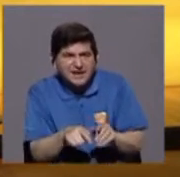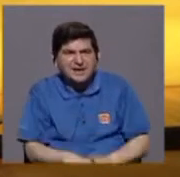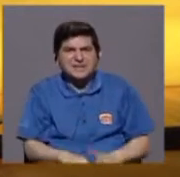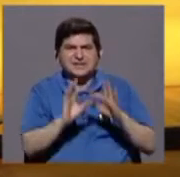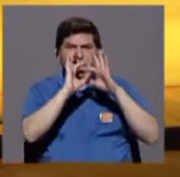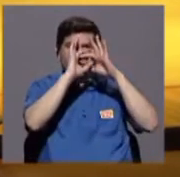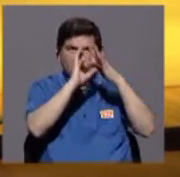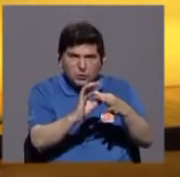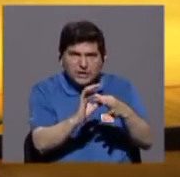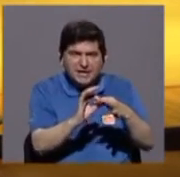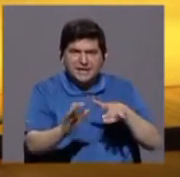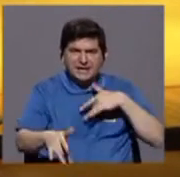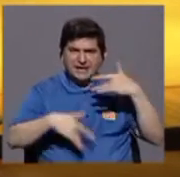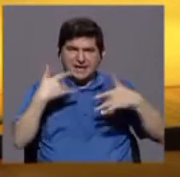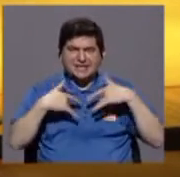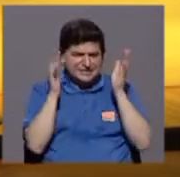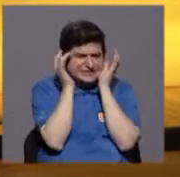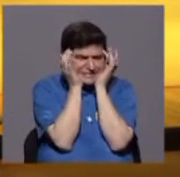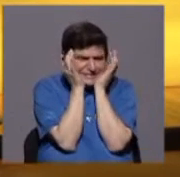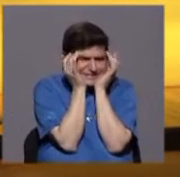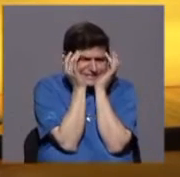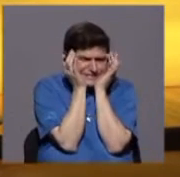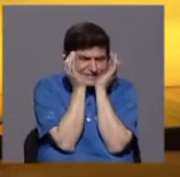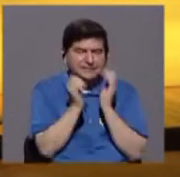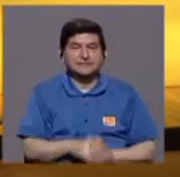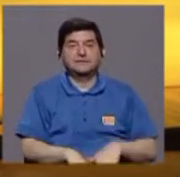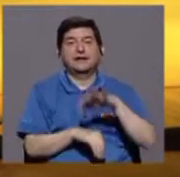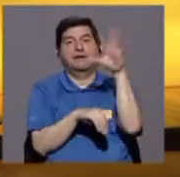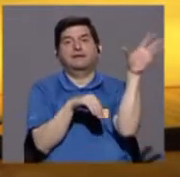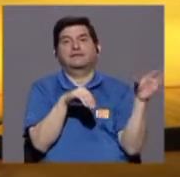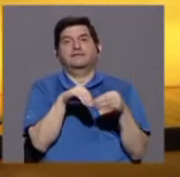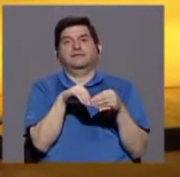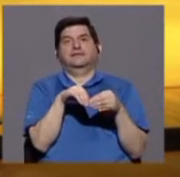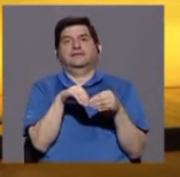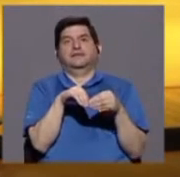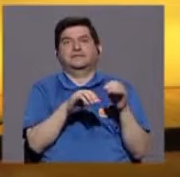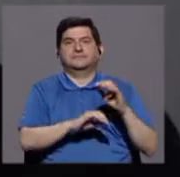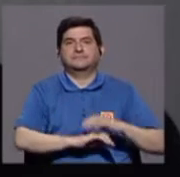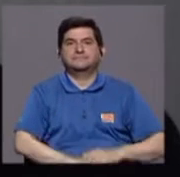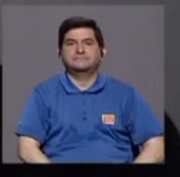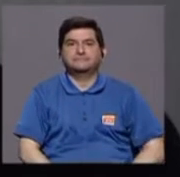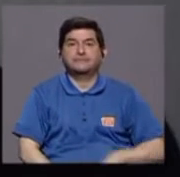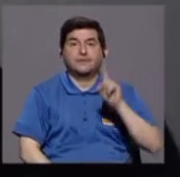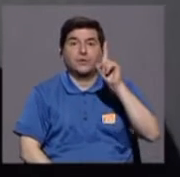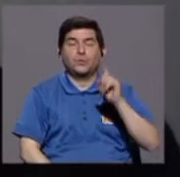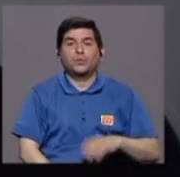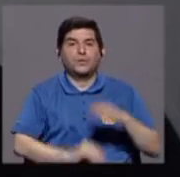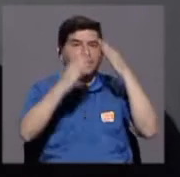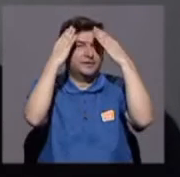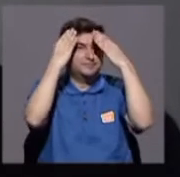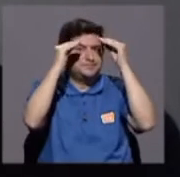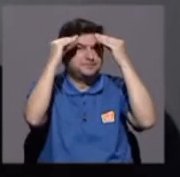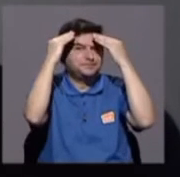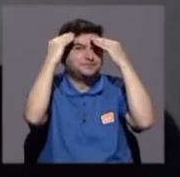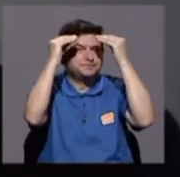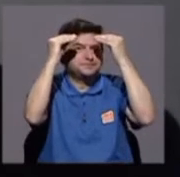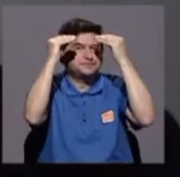asociarla con ese sentimiento de agobio, ¿verdad? Y si a eso le agregamos que un dato